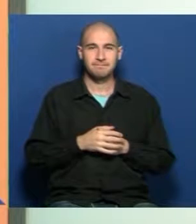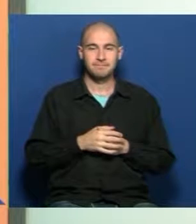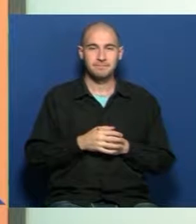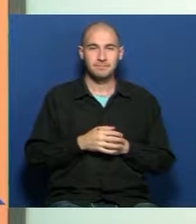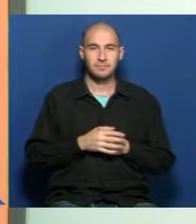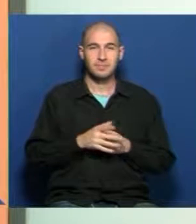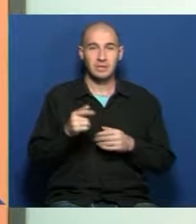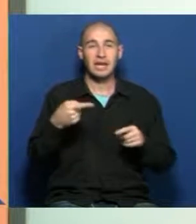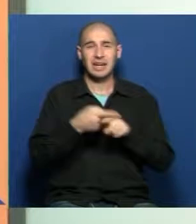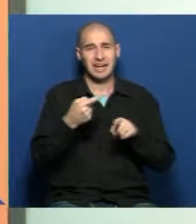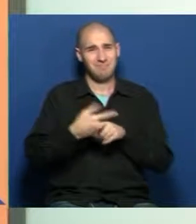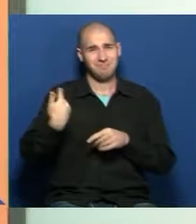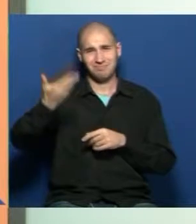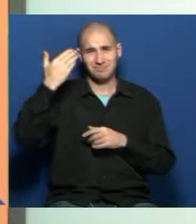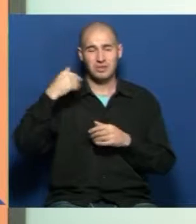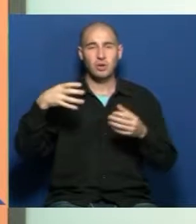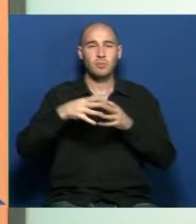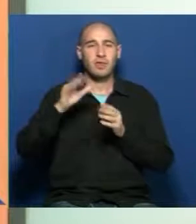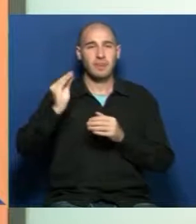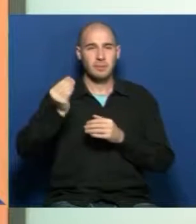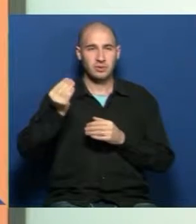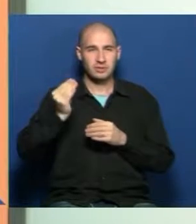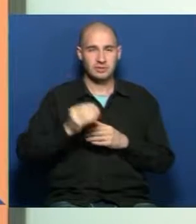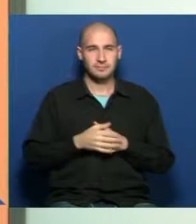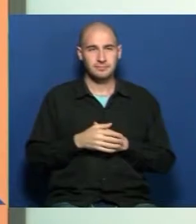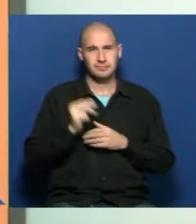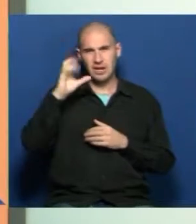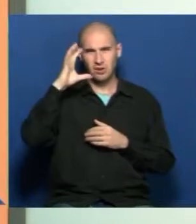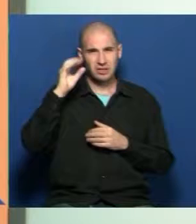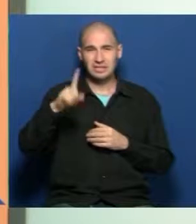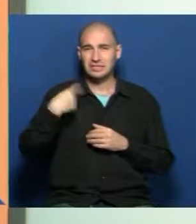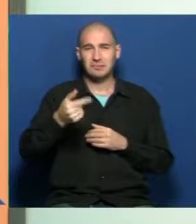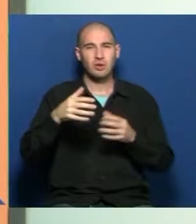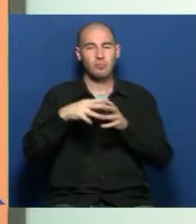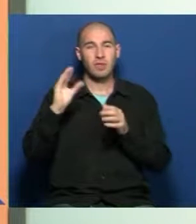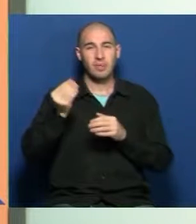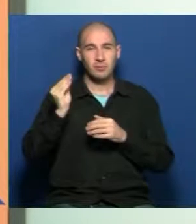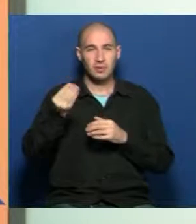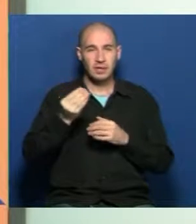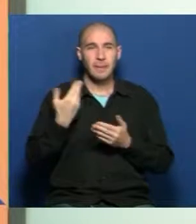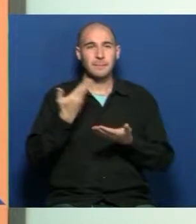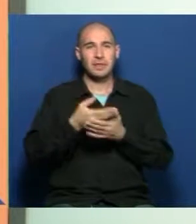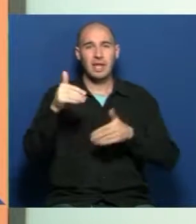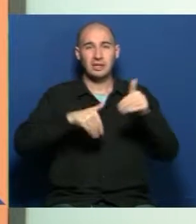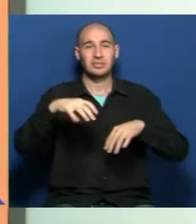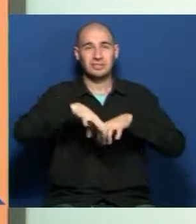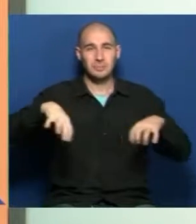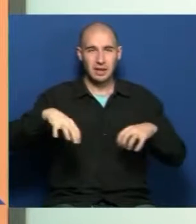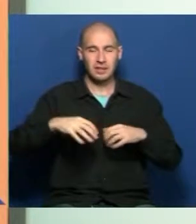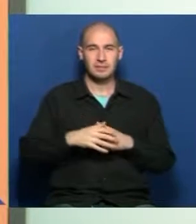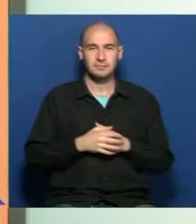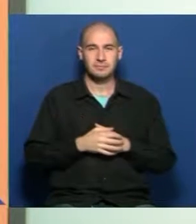posibilidad, reclamo histórico del Partido Demócrata. Recordemos que siempre el Partido Demócrata ha pedido elecciones desdobladas de la